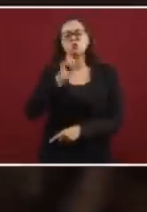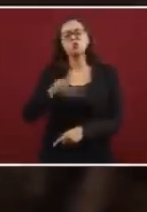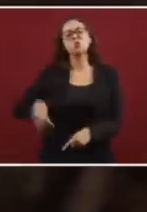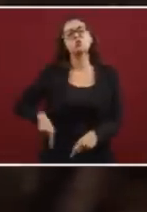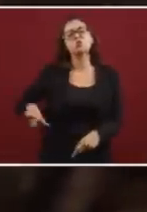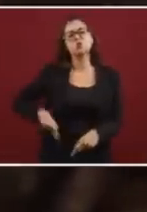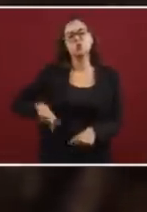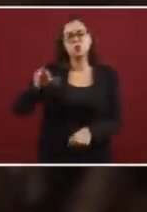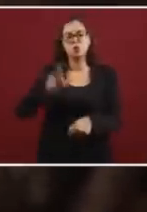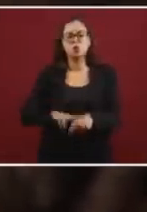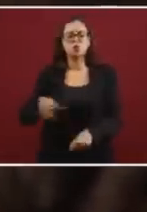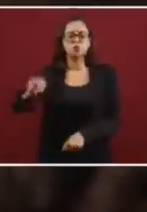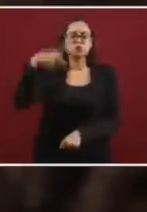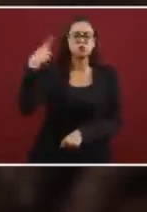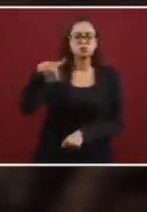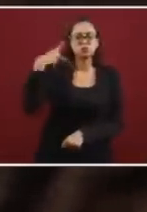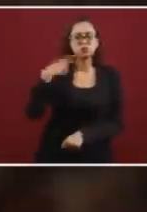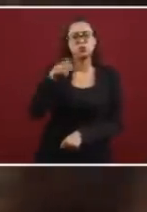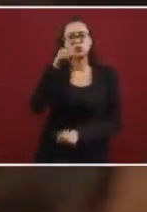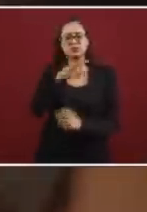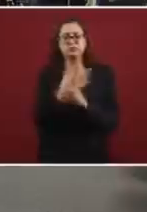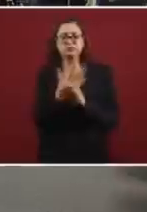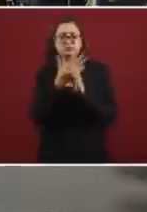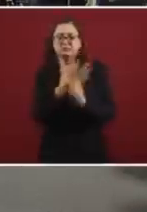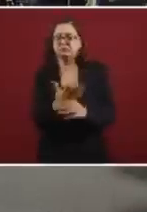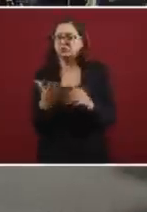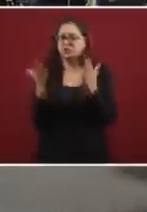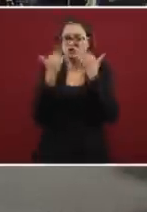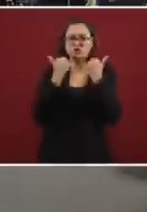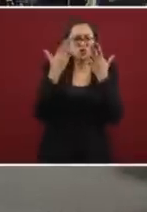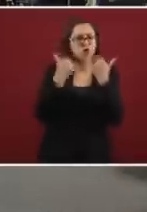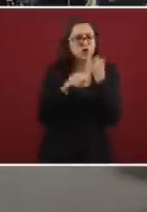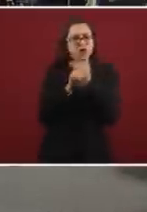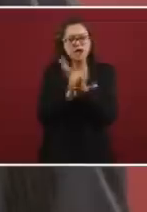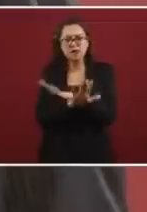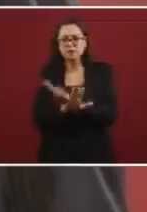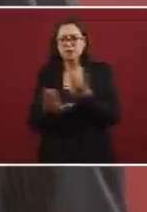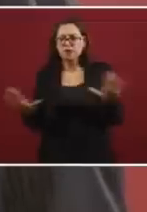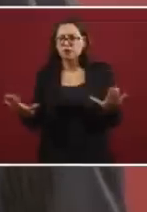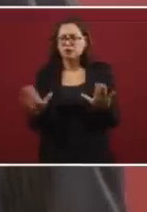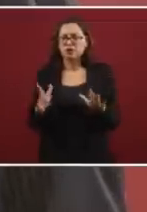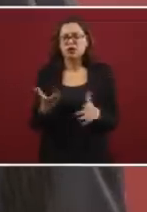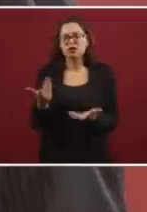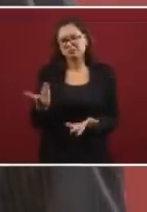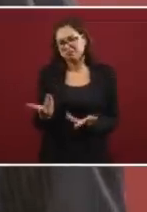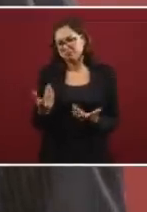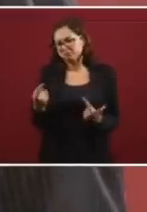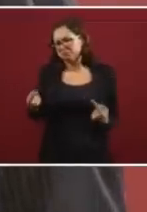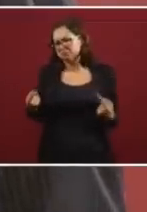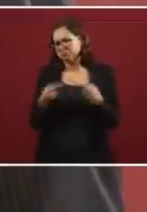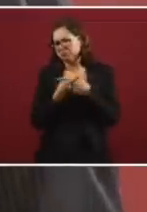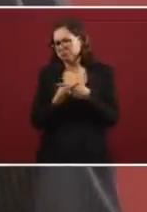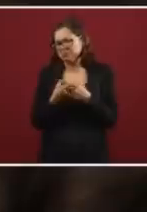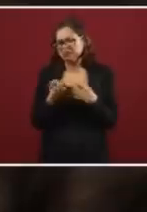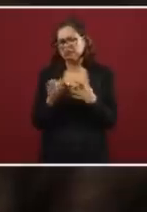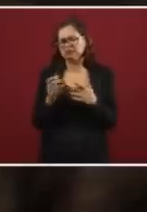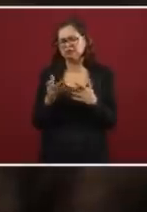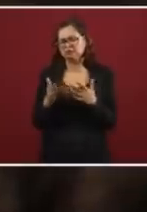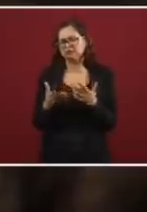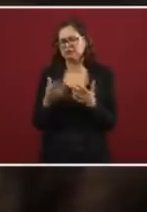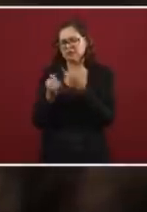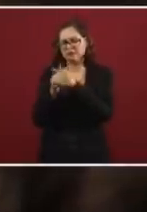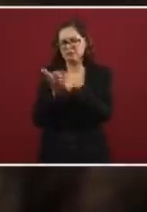pues asegura la propia marina que no tiene este informe contradiciendo lo que se aseguró en los